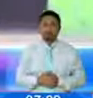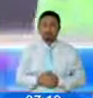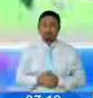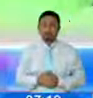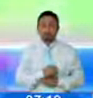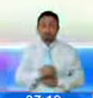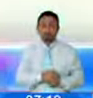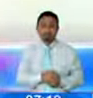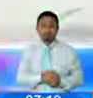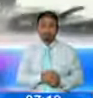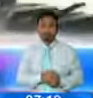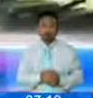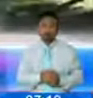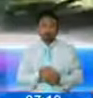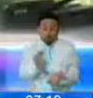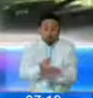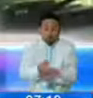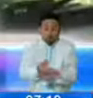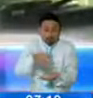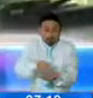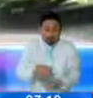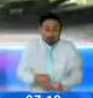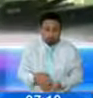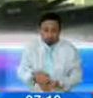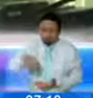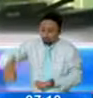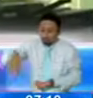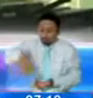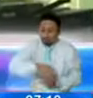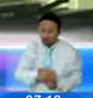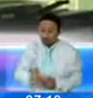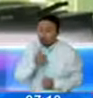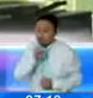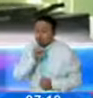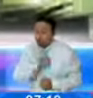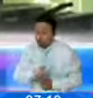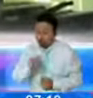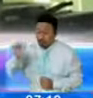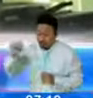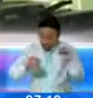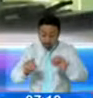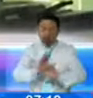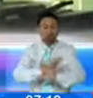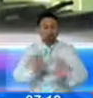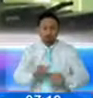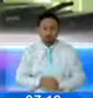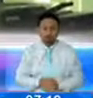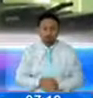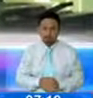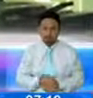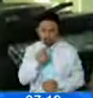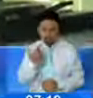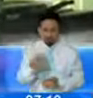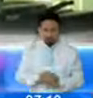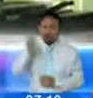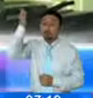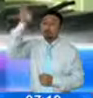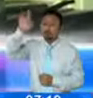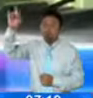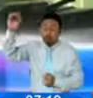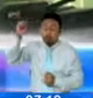monedas, de lo que se recogían las limosnas, y les indicaba de que no digan nada a nadie, a sus padres, y les decía que Dios la había